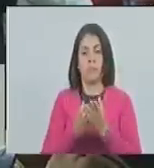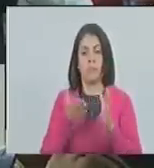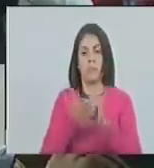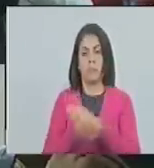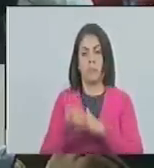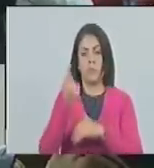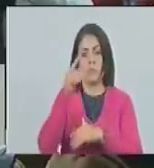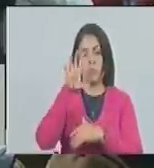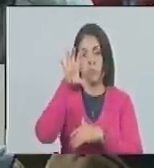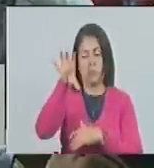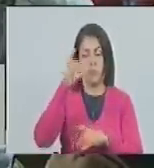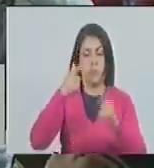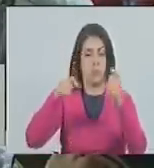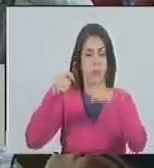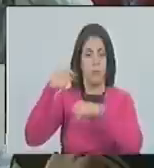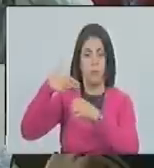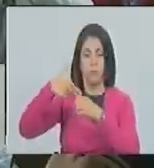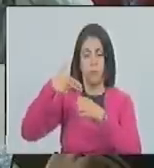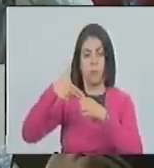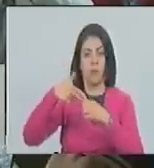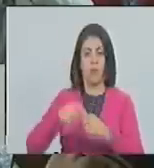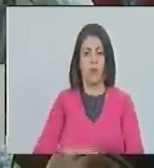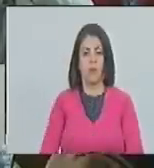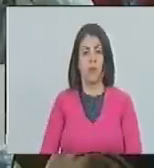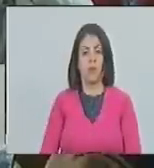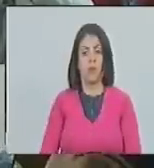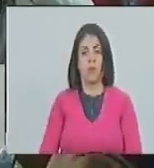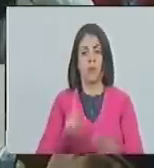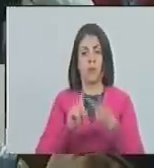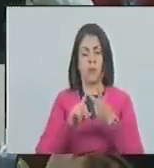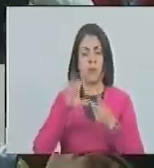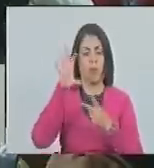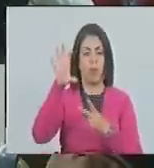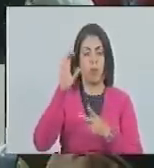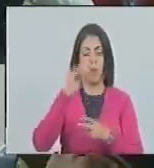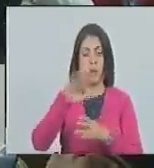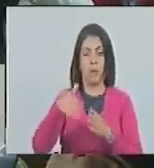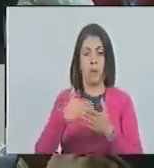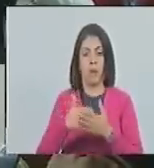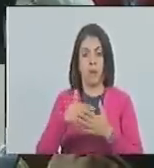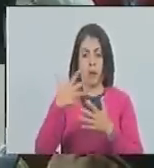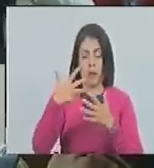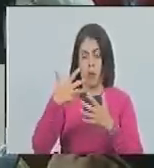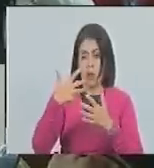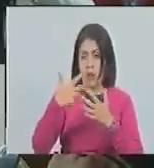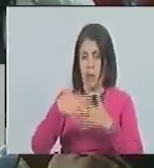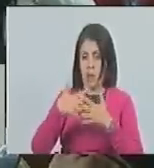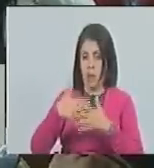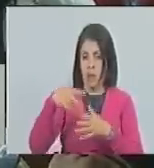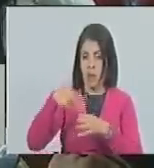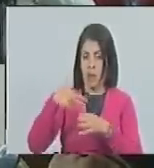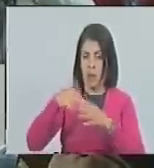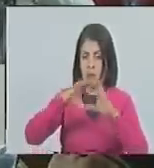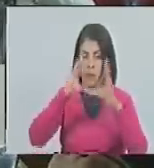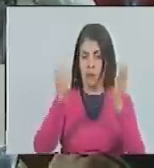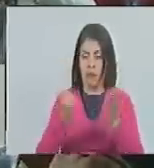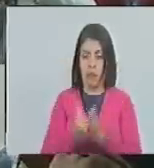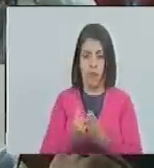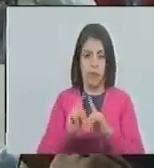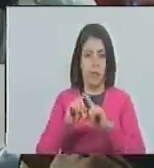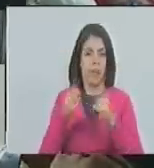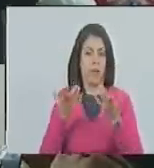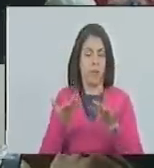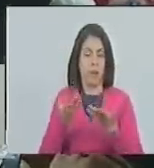el primer país exportador del petróleo y el segundo país productor del petróleo del planeta. ¿Pero a qué